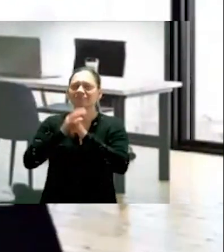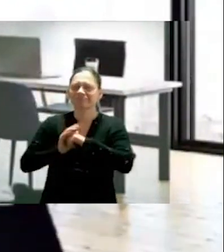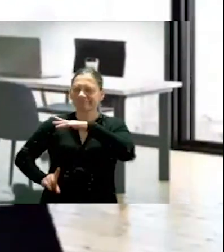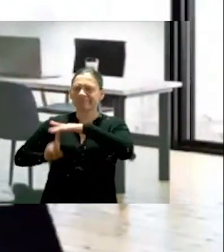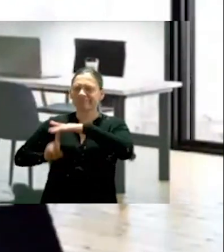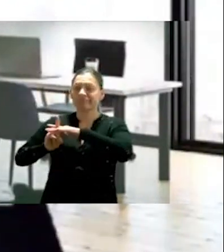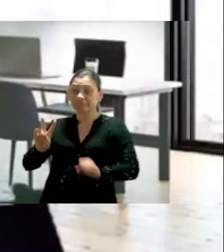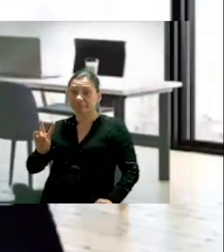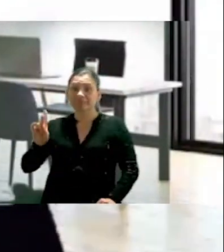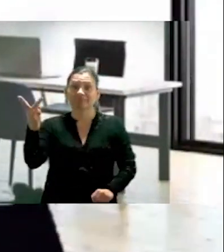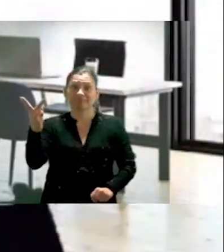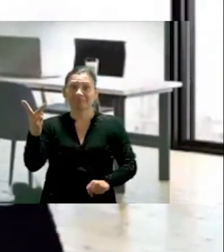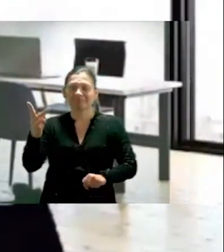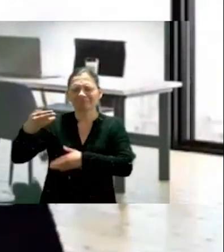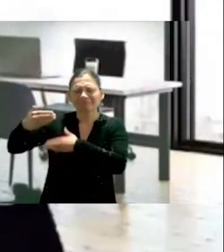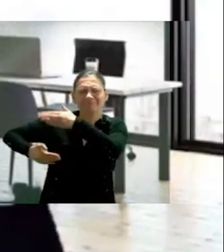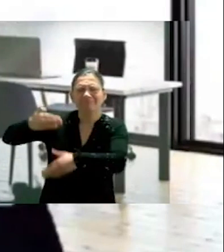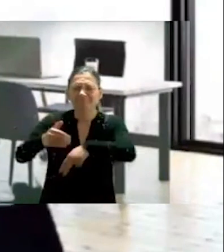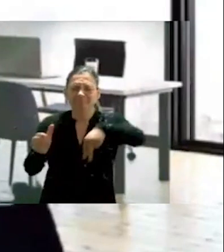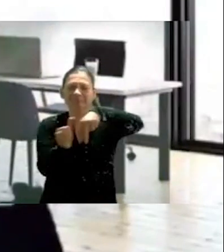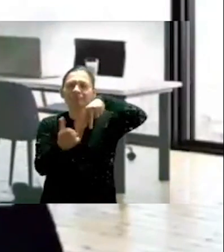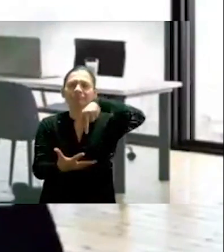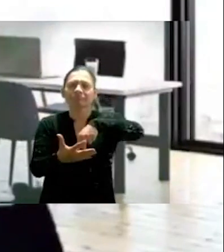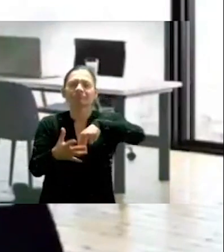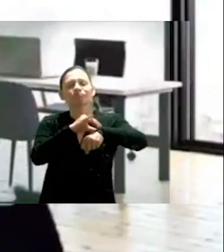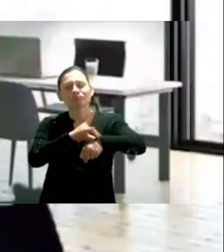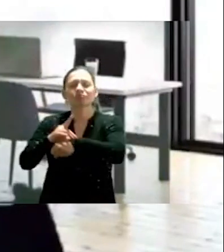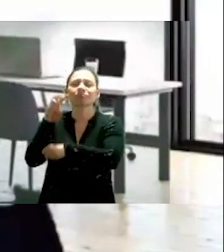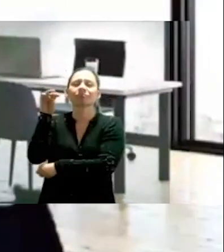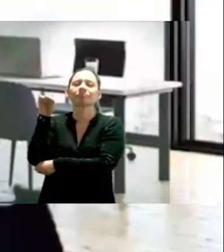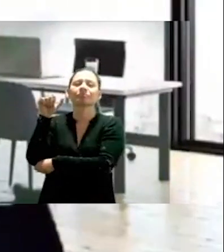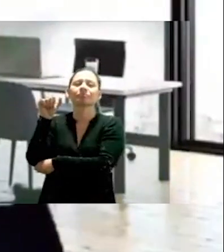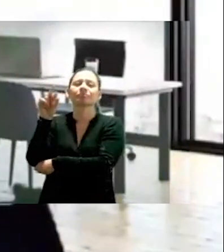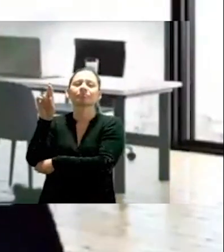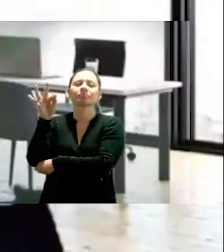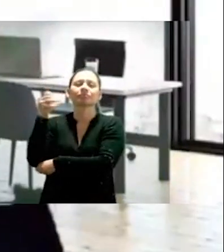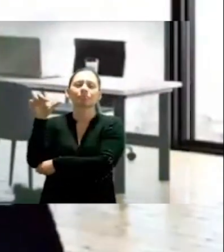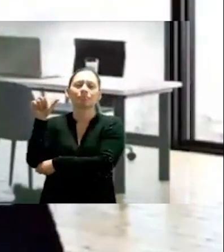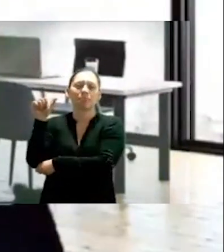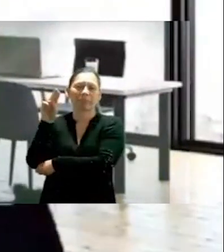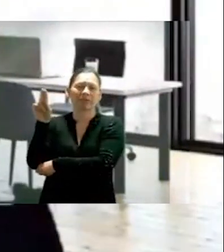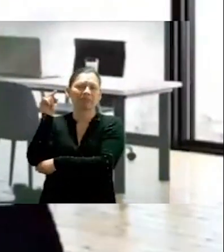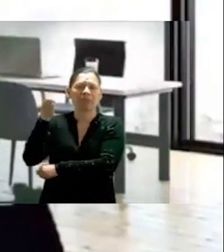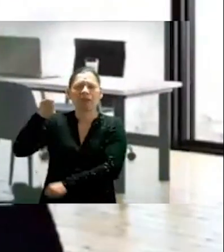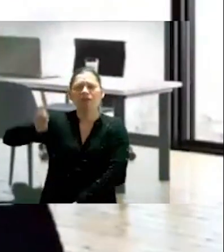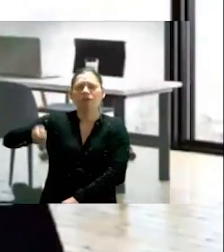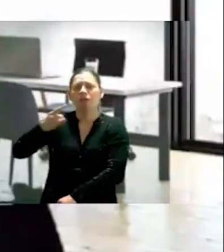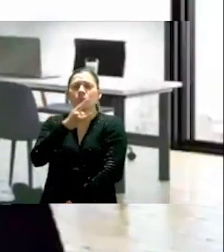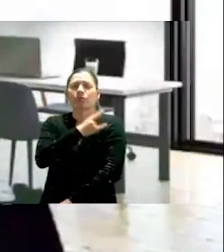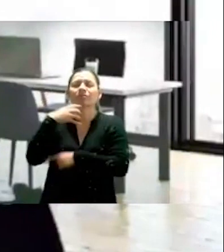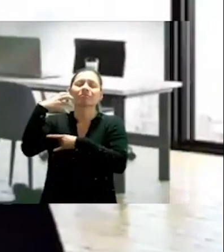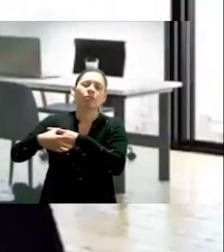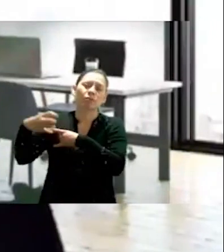a cargo de la doctora Marta Cecilia Paz. La doctora Paz es abogada de la Universidad Santo Tomás de la Ciudad de Bogotá,